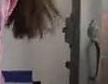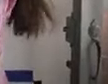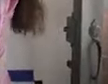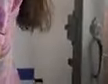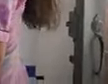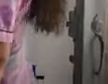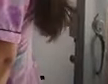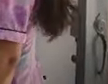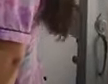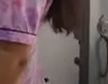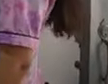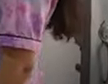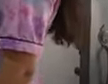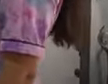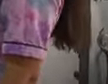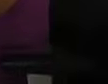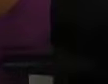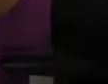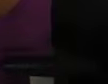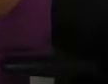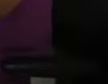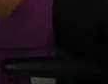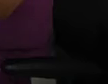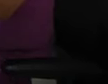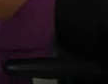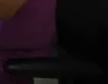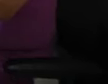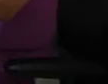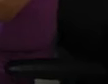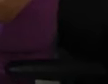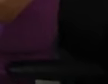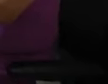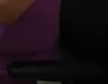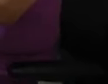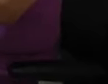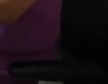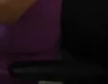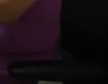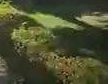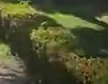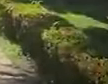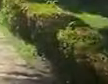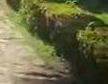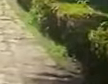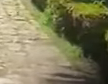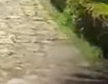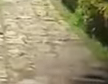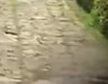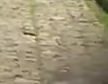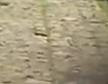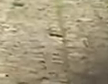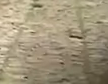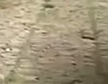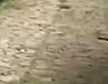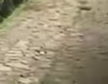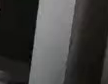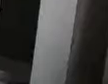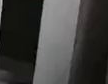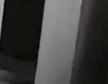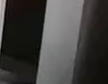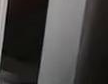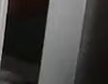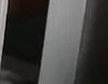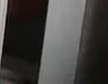con servicios en trabajo social, psiquiatría, psicología, terapia ocupacional con servicio intrahospitalario y